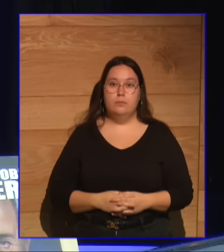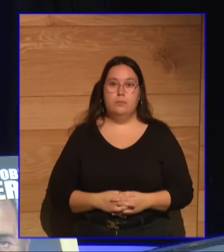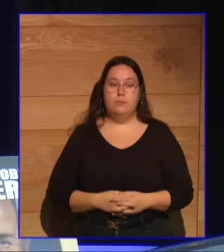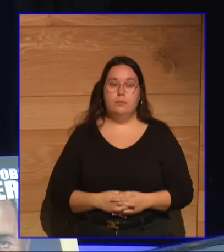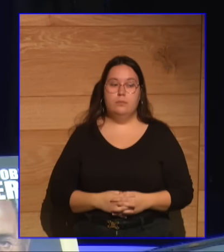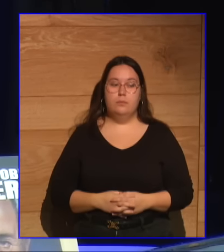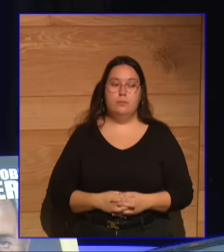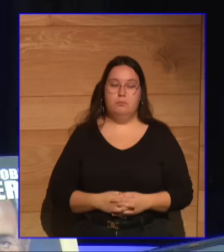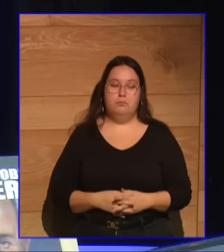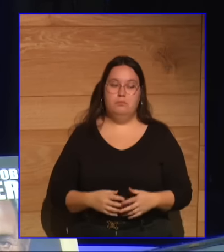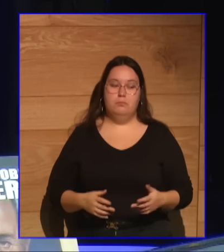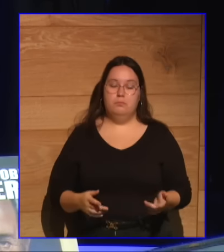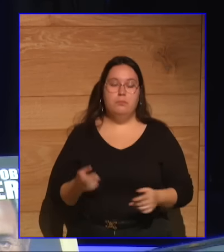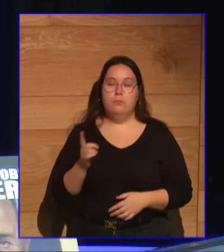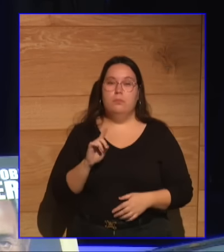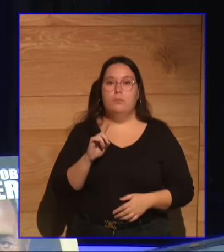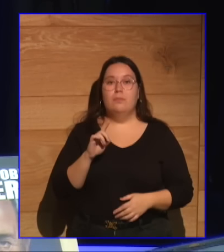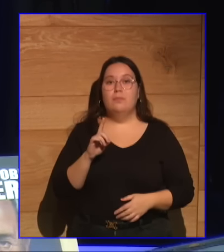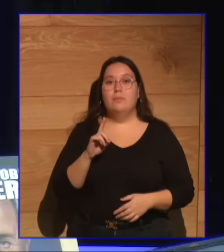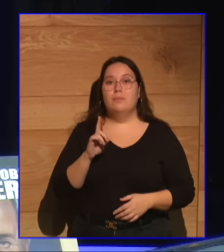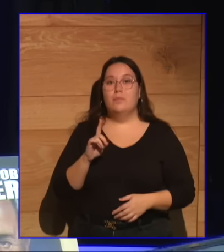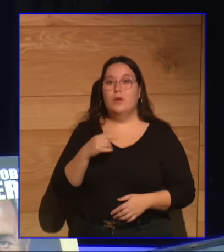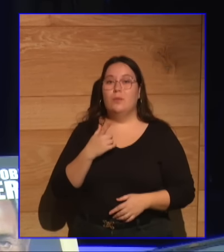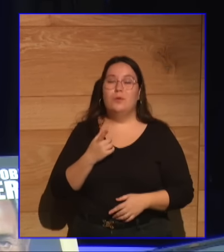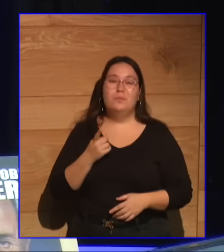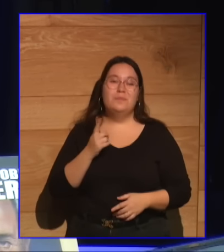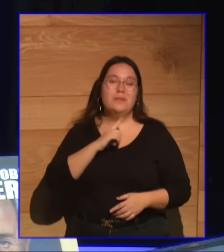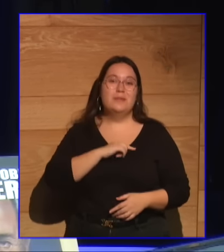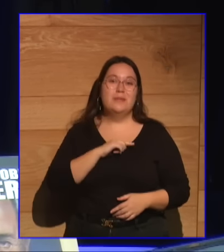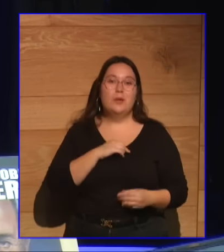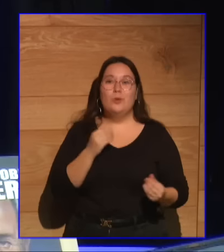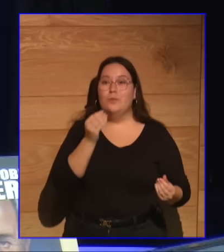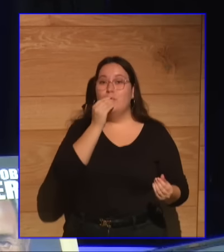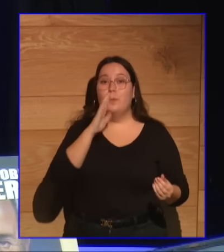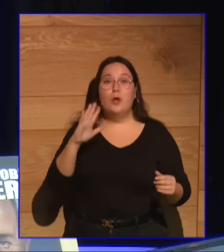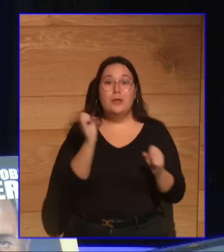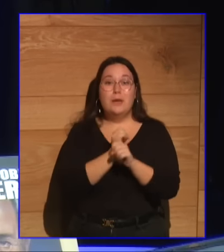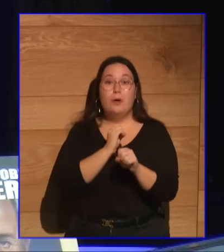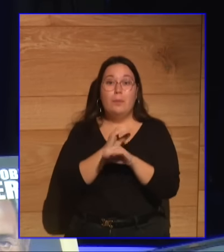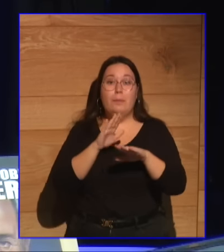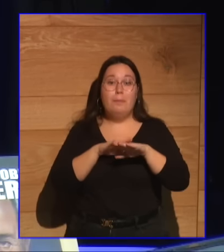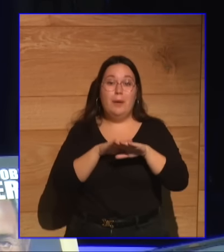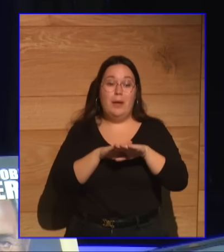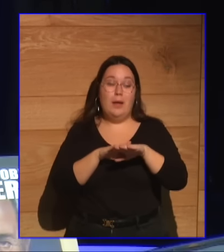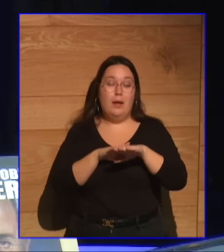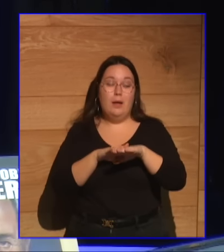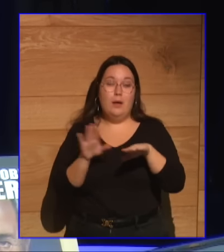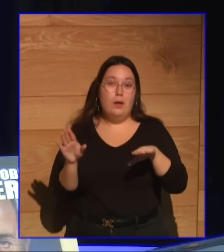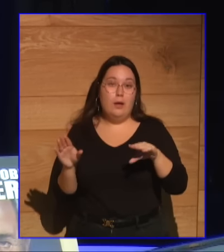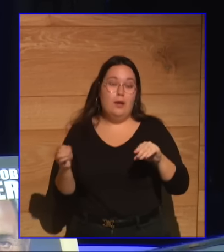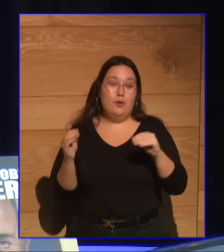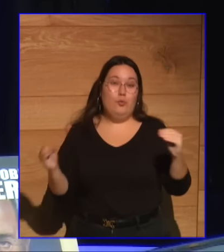que no parece a priori lo que mejor se compadezca, no parecen los mejores trabajos para compatibilizar. De